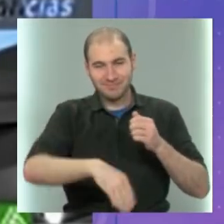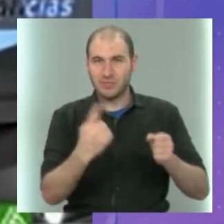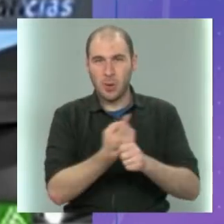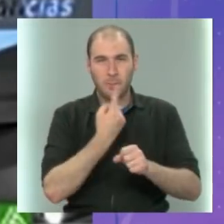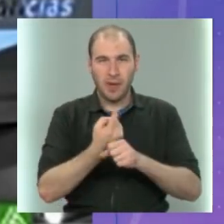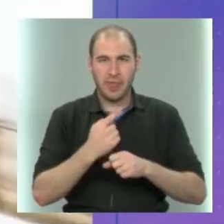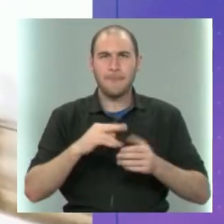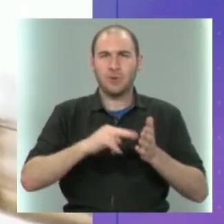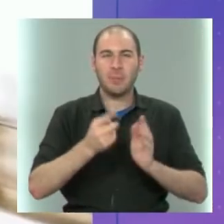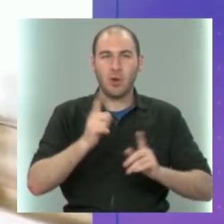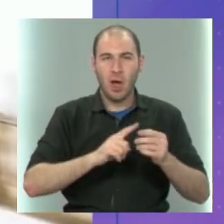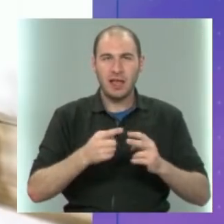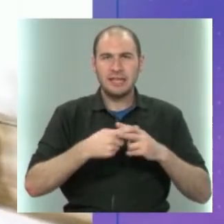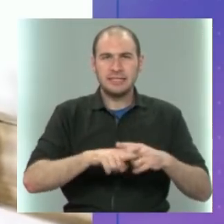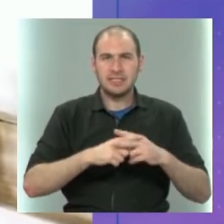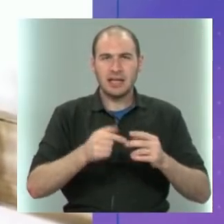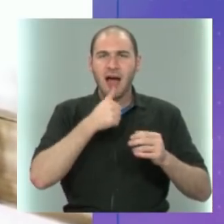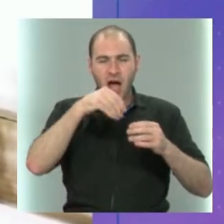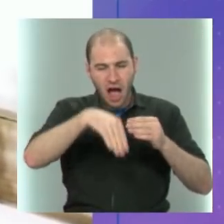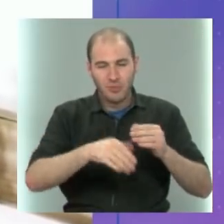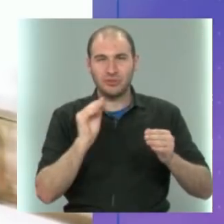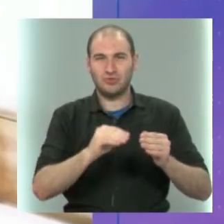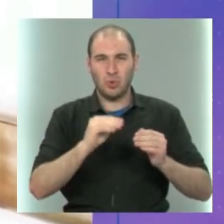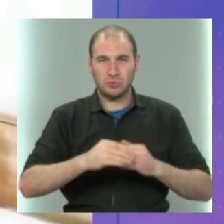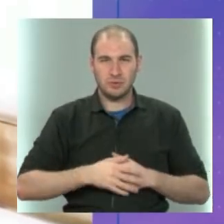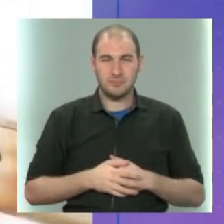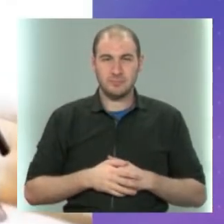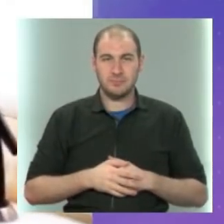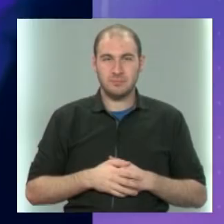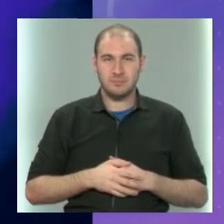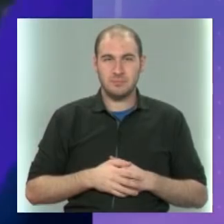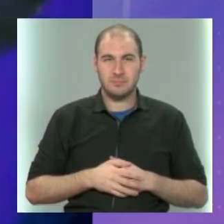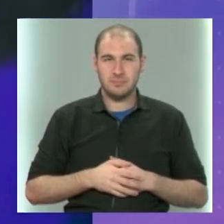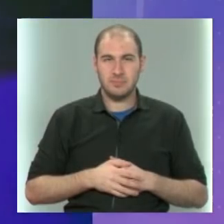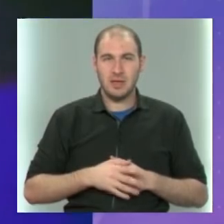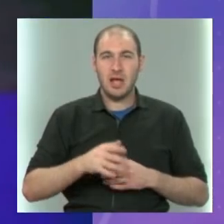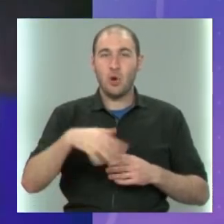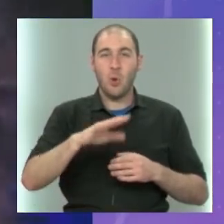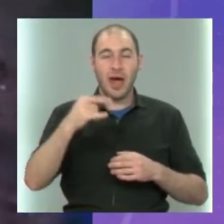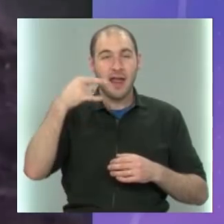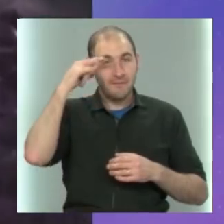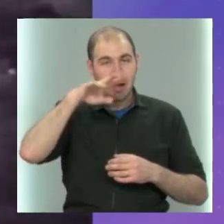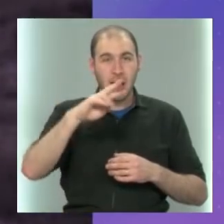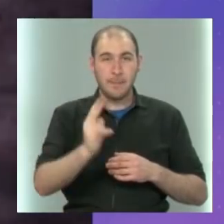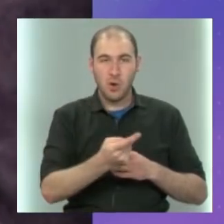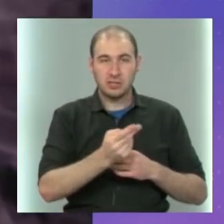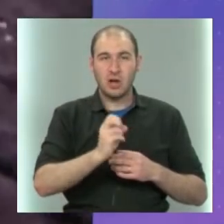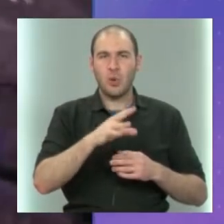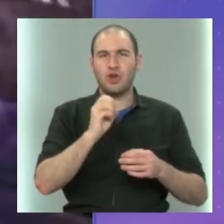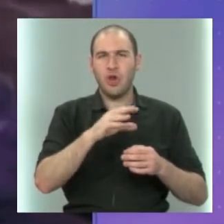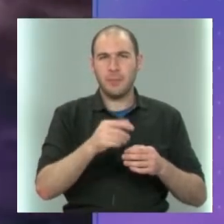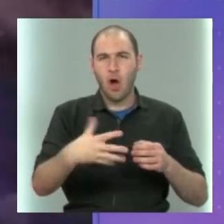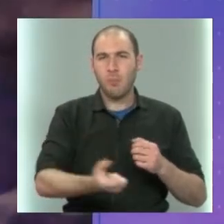inaccesibles. El problema es que la técnica contamina los acuíferos cercanos. Vaca Muerta es para muchos el nombre de